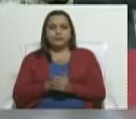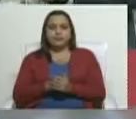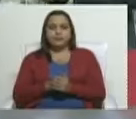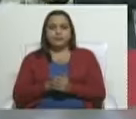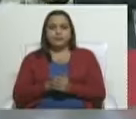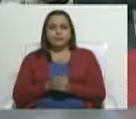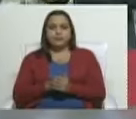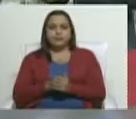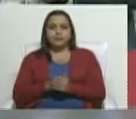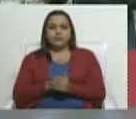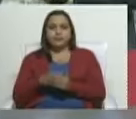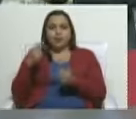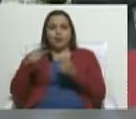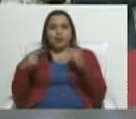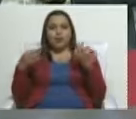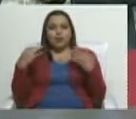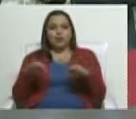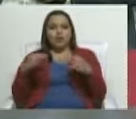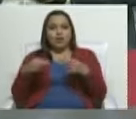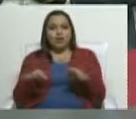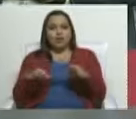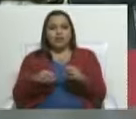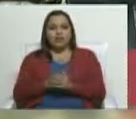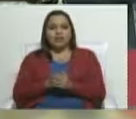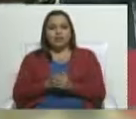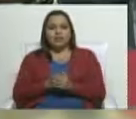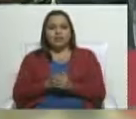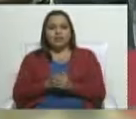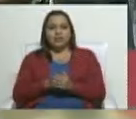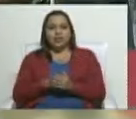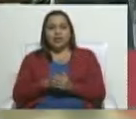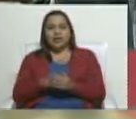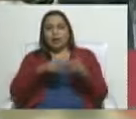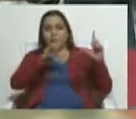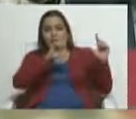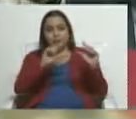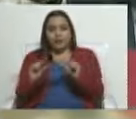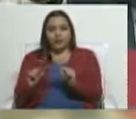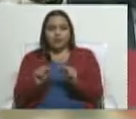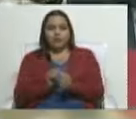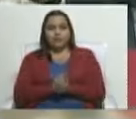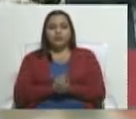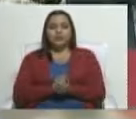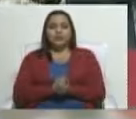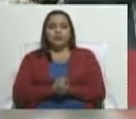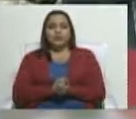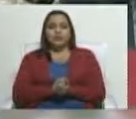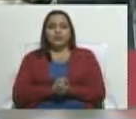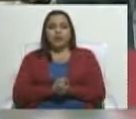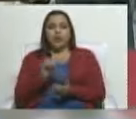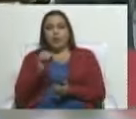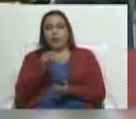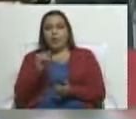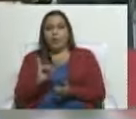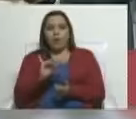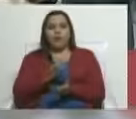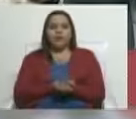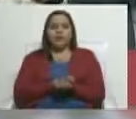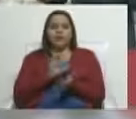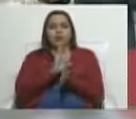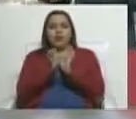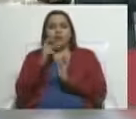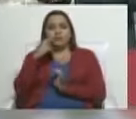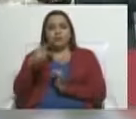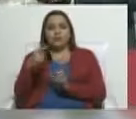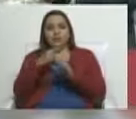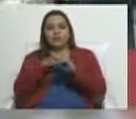al no ser infinitos los recursos naturales, estos recursos naturales cada vez son más escasos, o por lo menos están en una geolocalización distinta a los